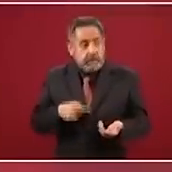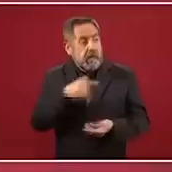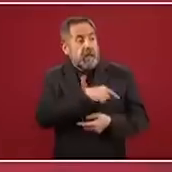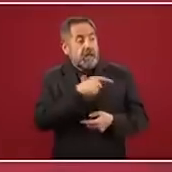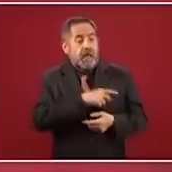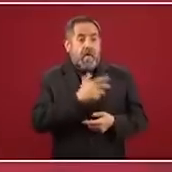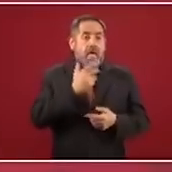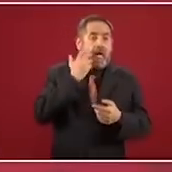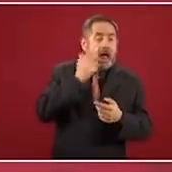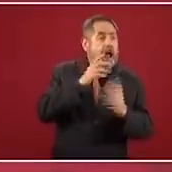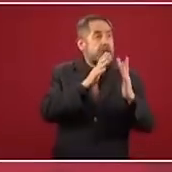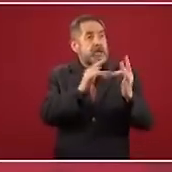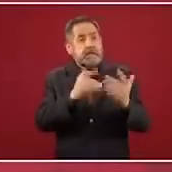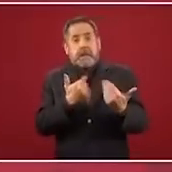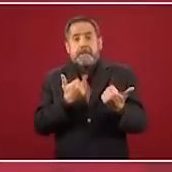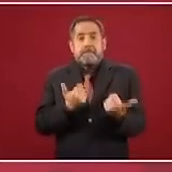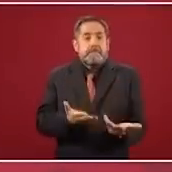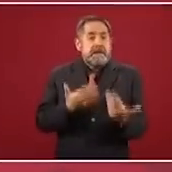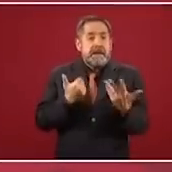aplaudían.